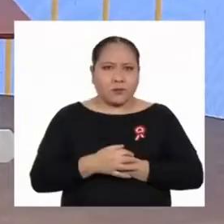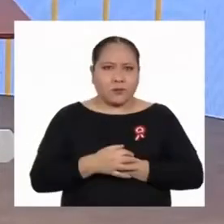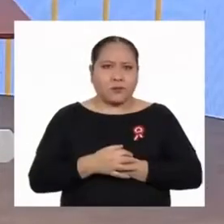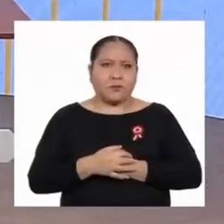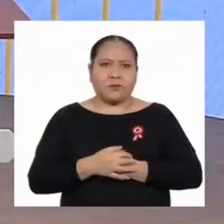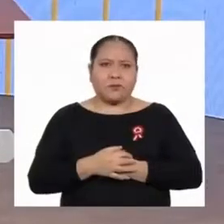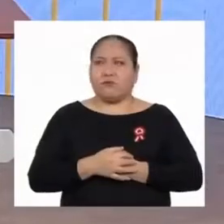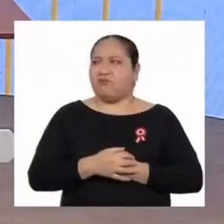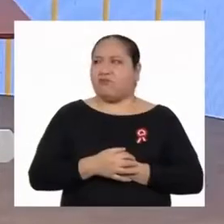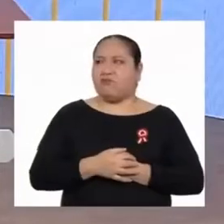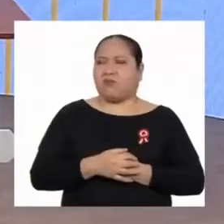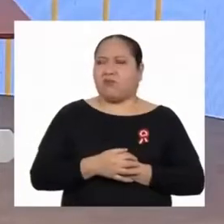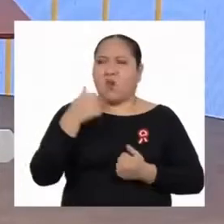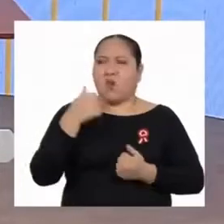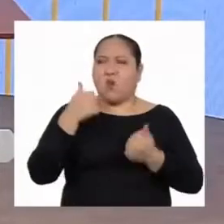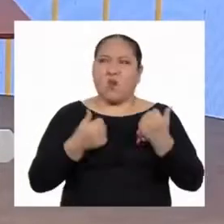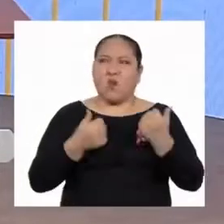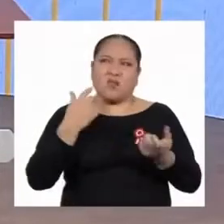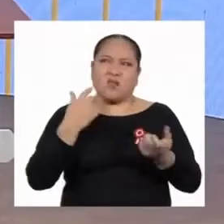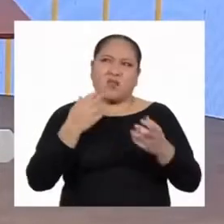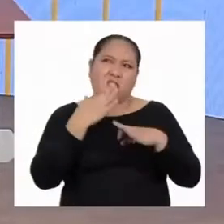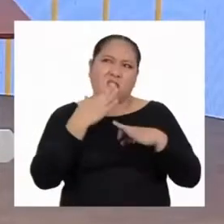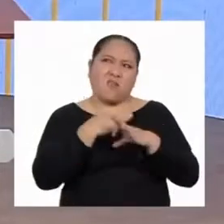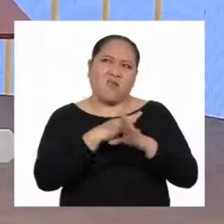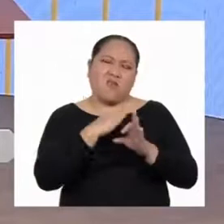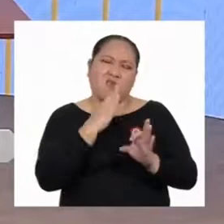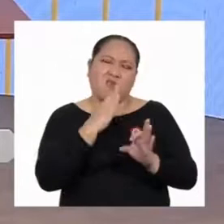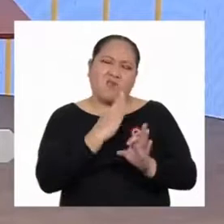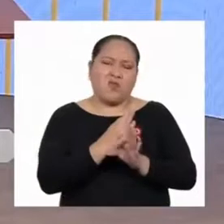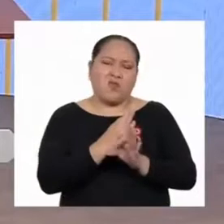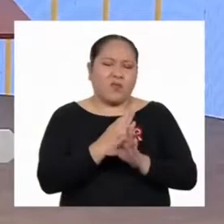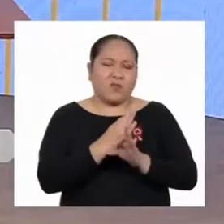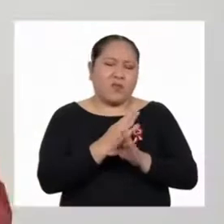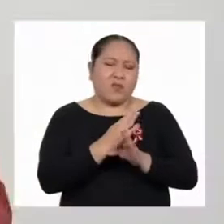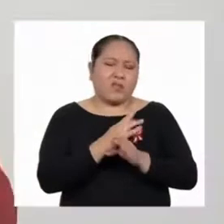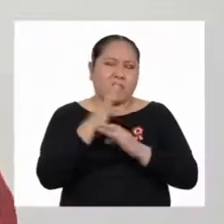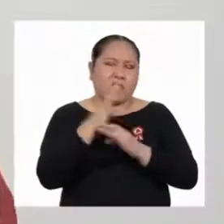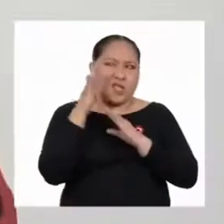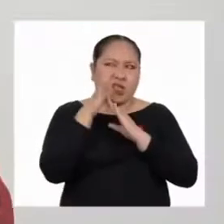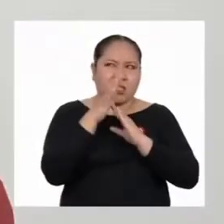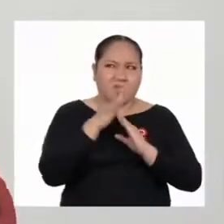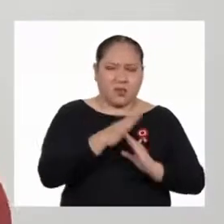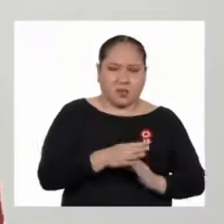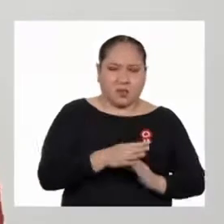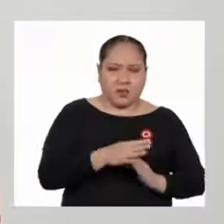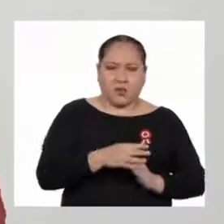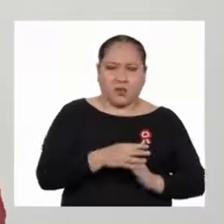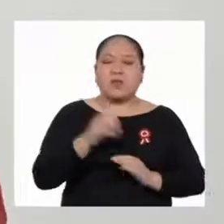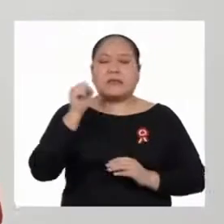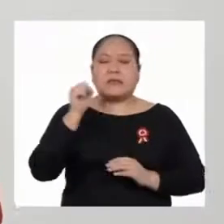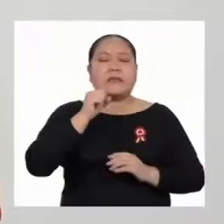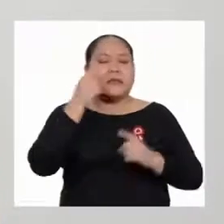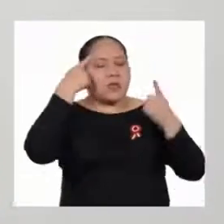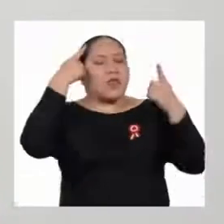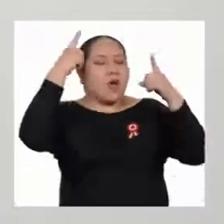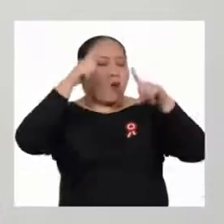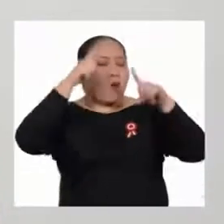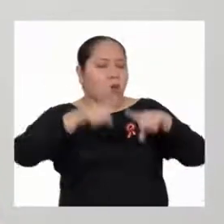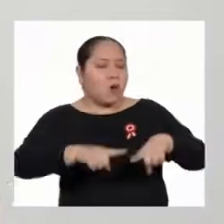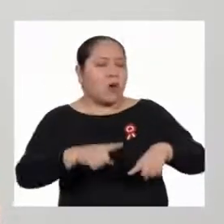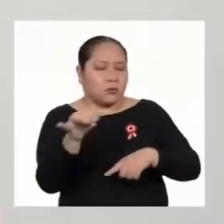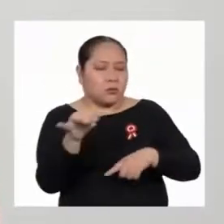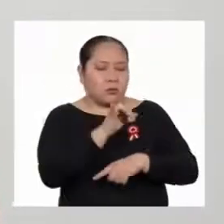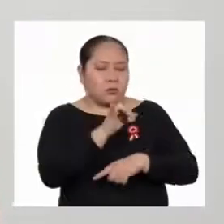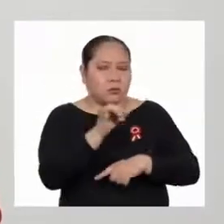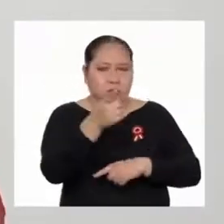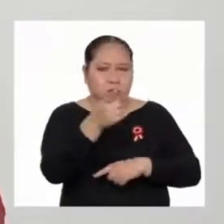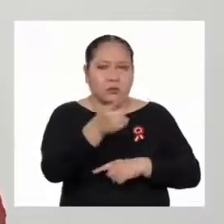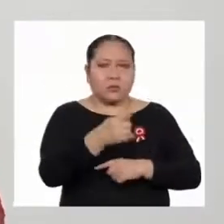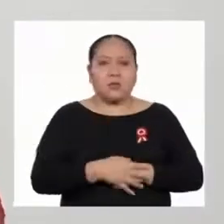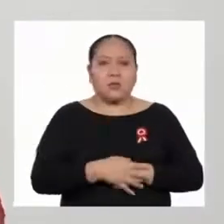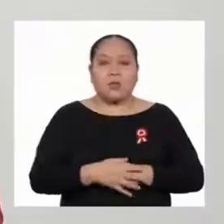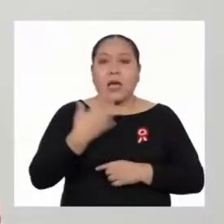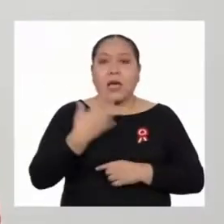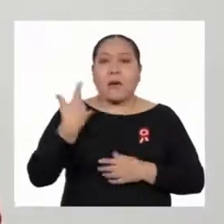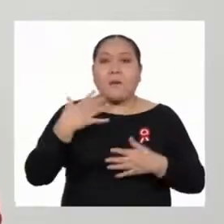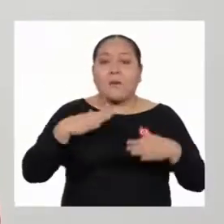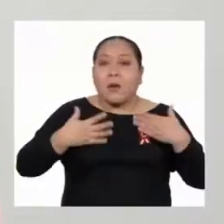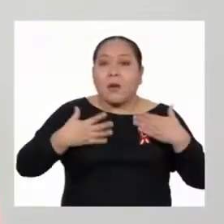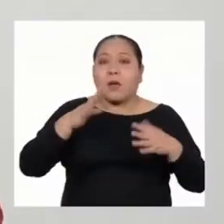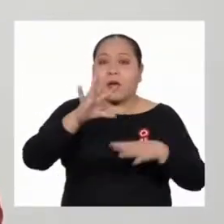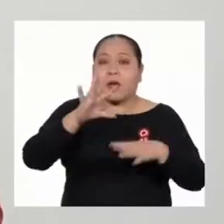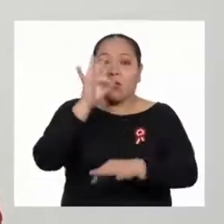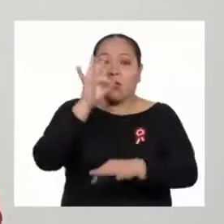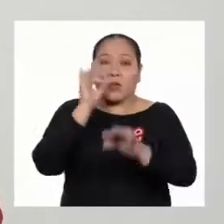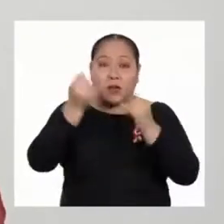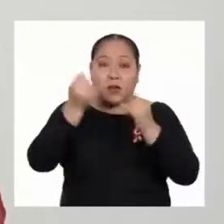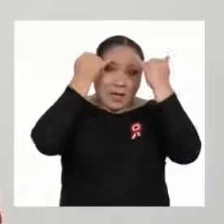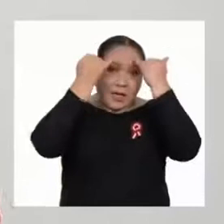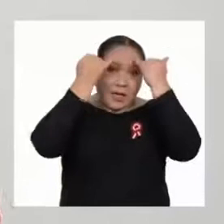¿Casos de discriminación registrados? Estoy de acuerdo contigo, Rodrigo. Ahora, para encontrar la idea